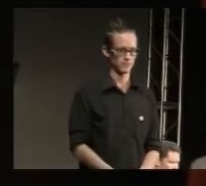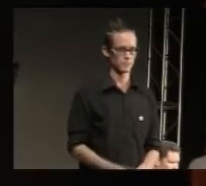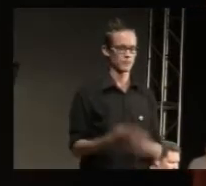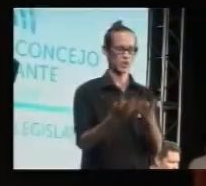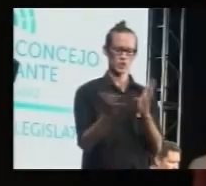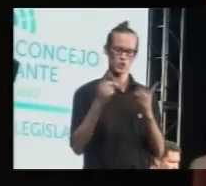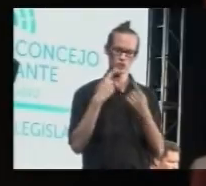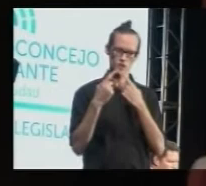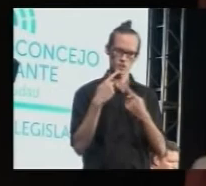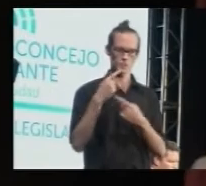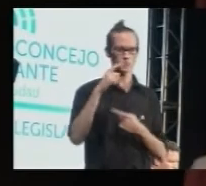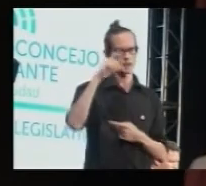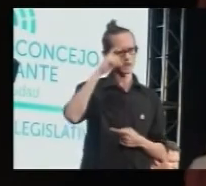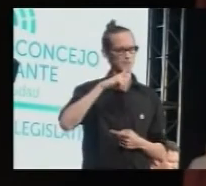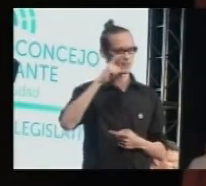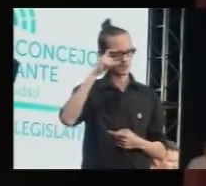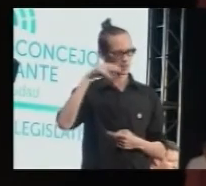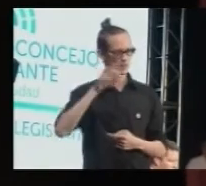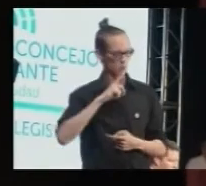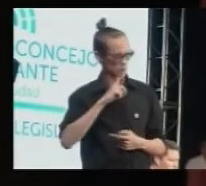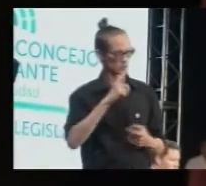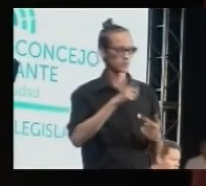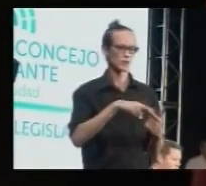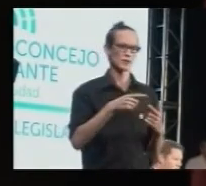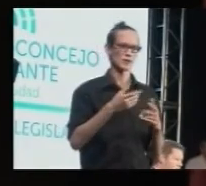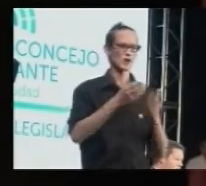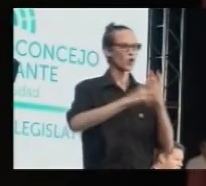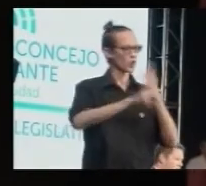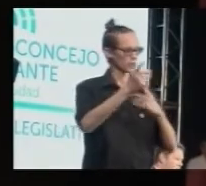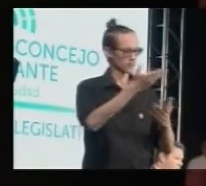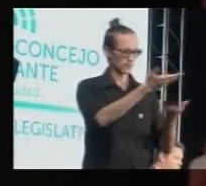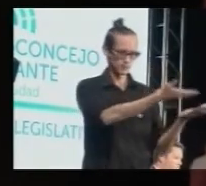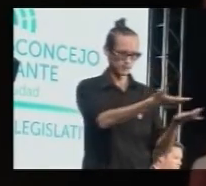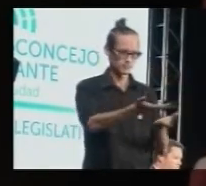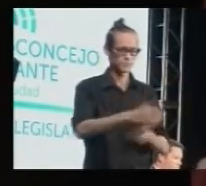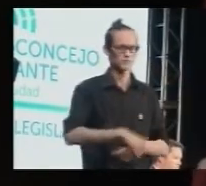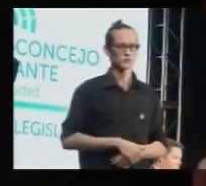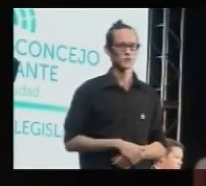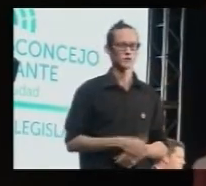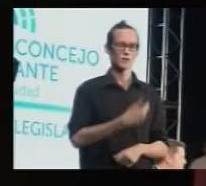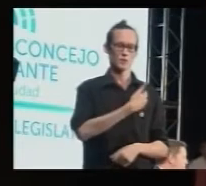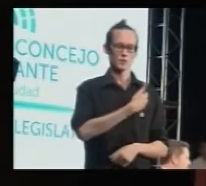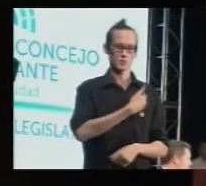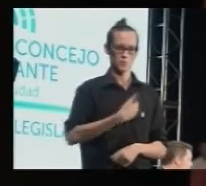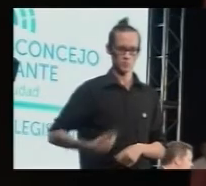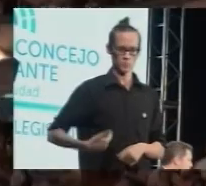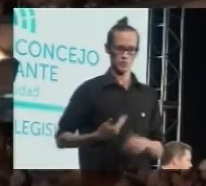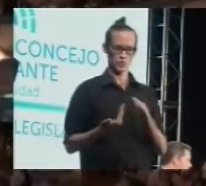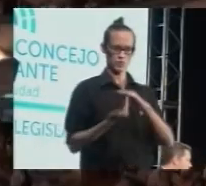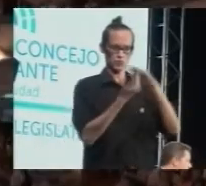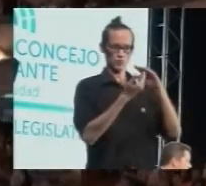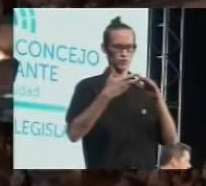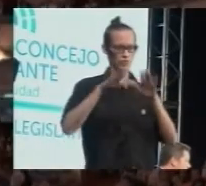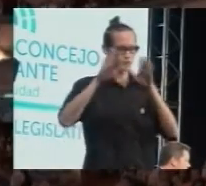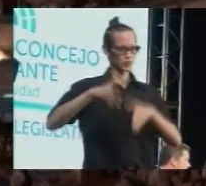Deliberante, doctora Josefina Etienot, señoras y señores concejales, señor Presidente Superior Tribunal de Justicia,